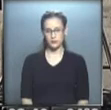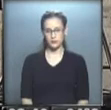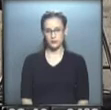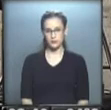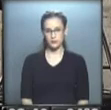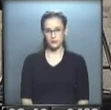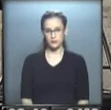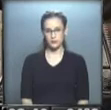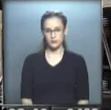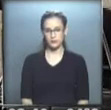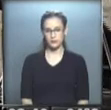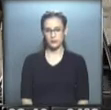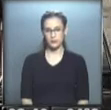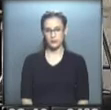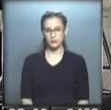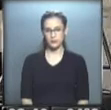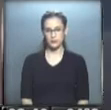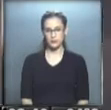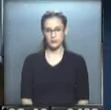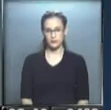que vuelve de la guerra.